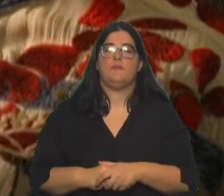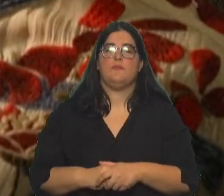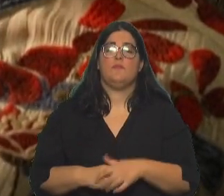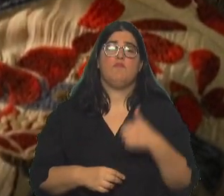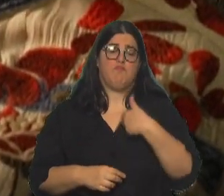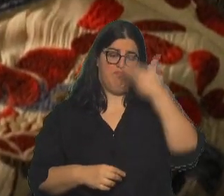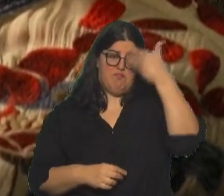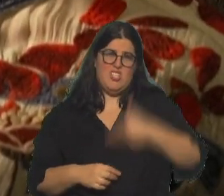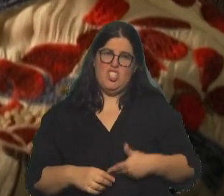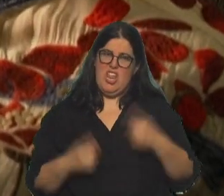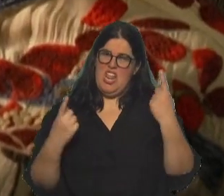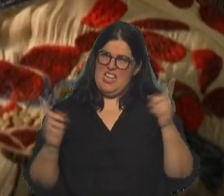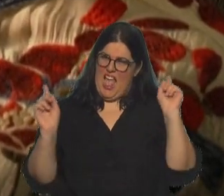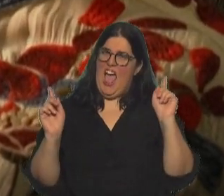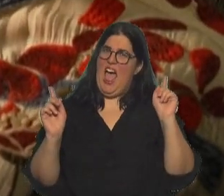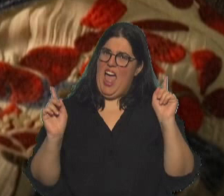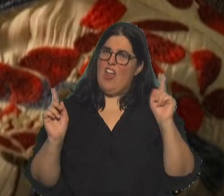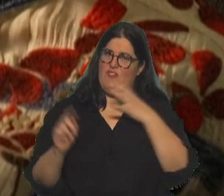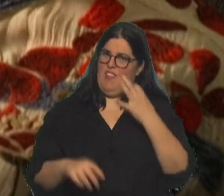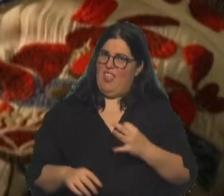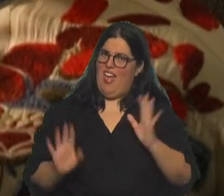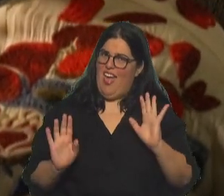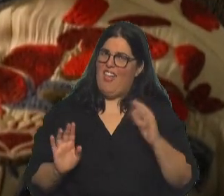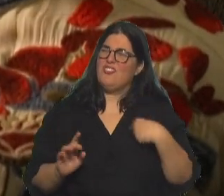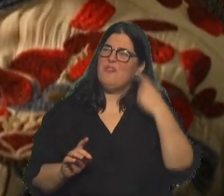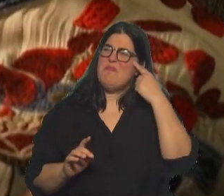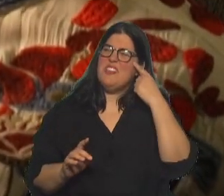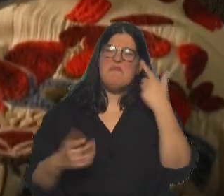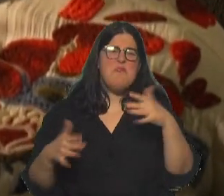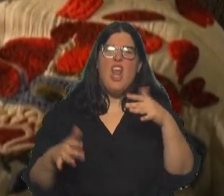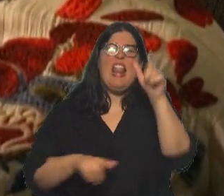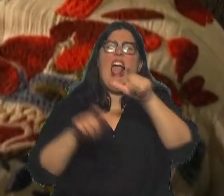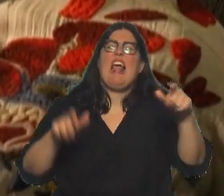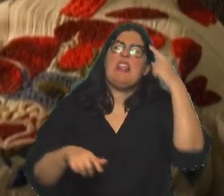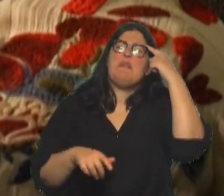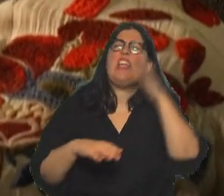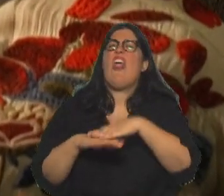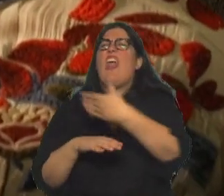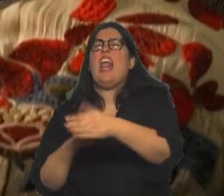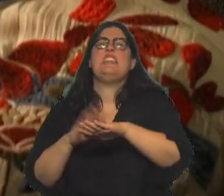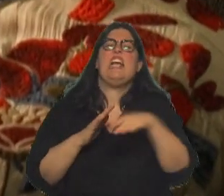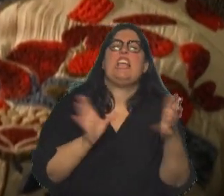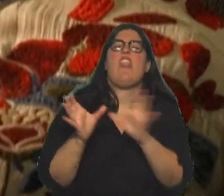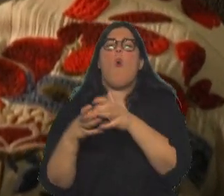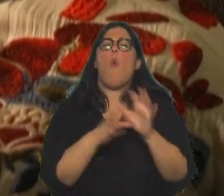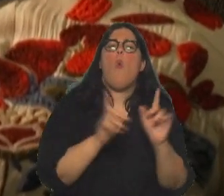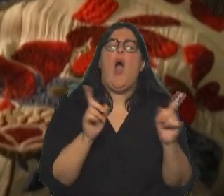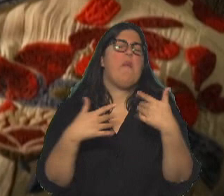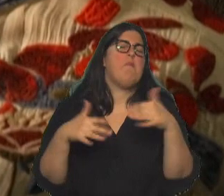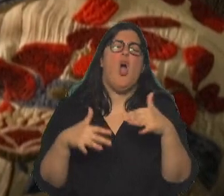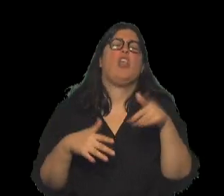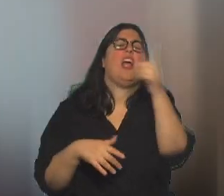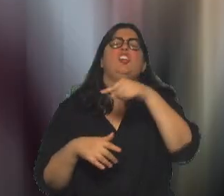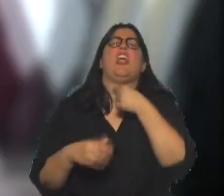un personaje raro, porque yo creo que a la gente hoy no le importa si es de izquierda o de derecha. A la gente lo que le importa es que le resuelva